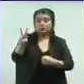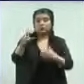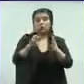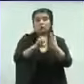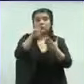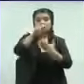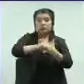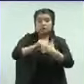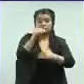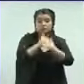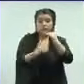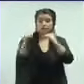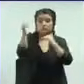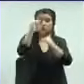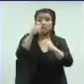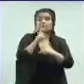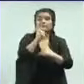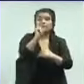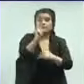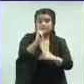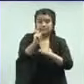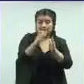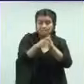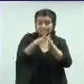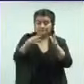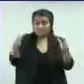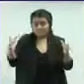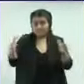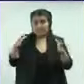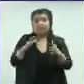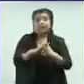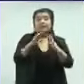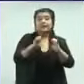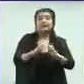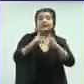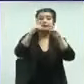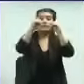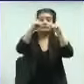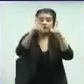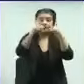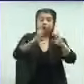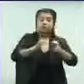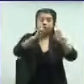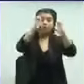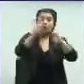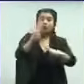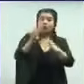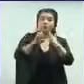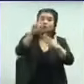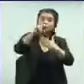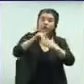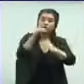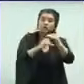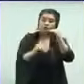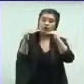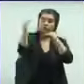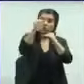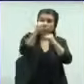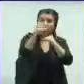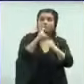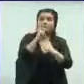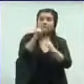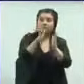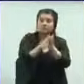de construcción, mejoramiento y ampliación de edificios de educación, 4 proyectos de construcción, mejoramiento y ampliación